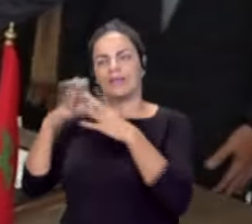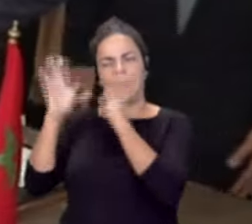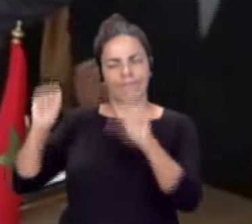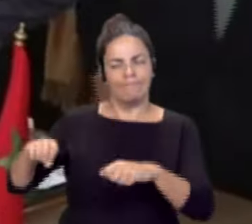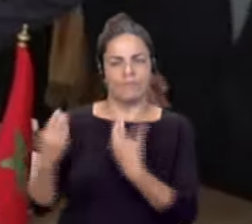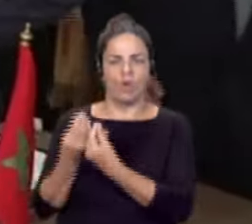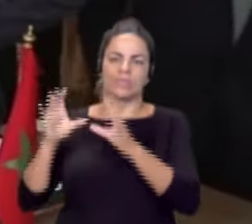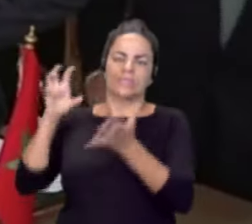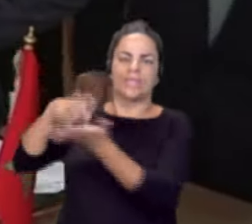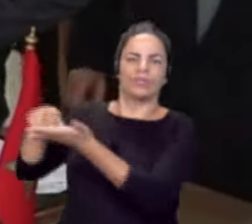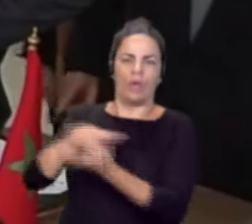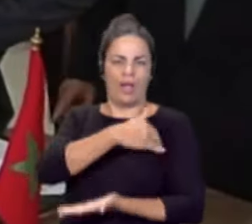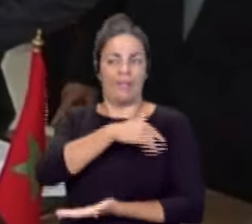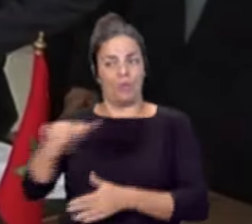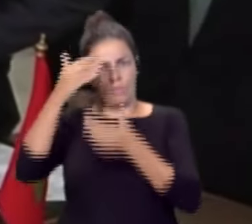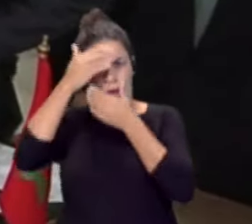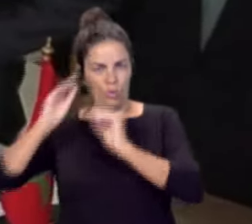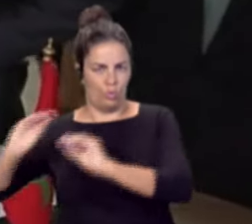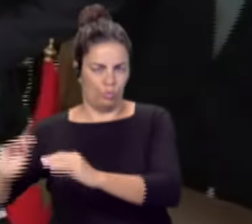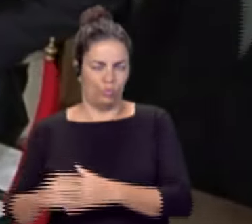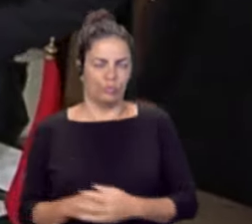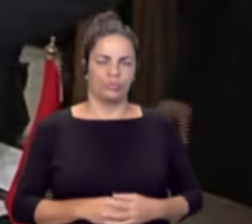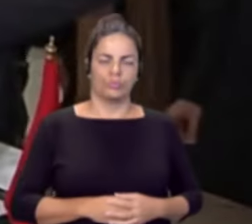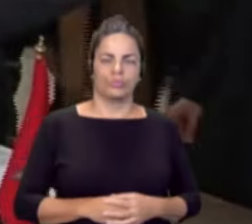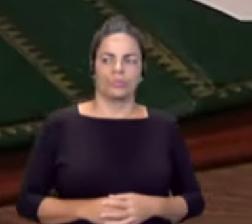académicos marroquíes.